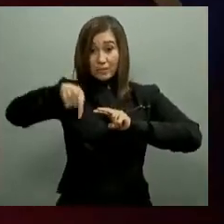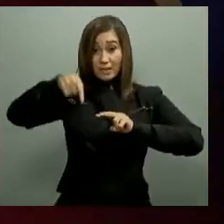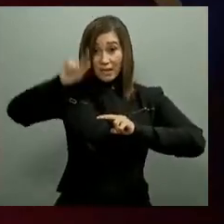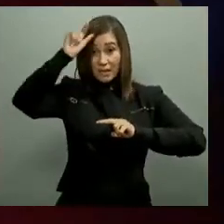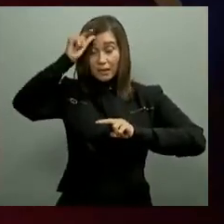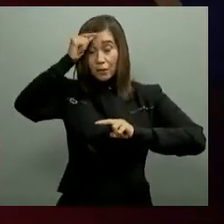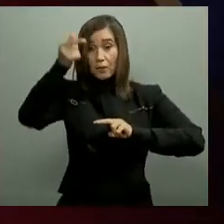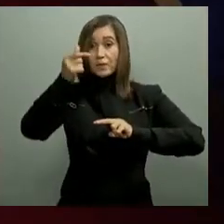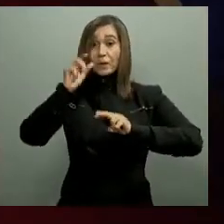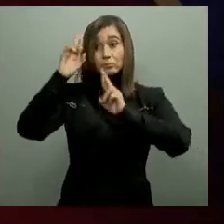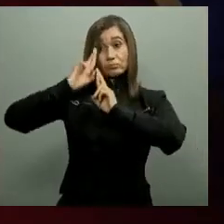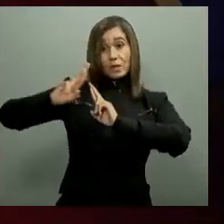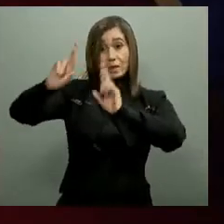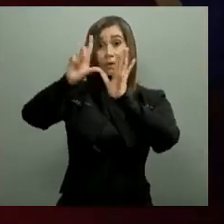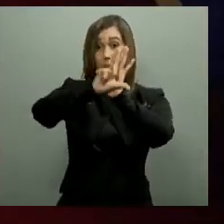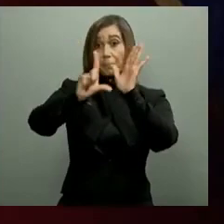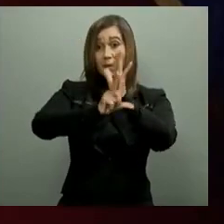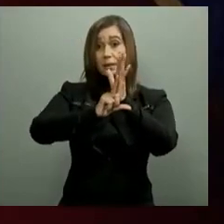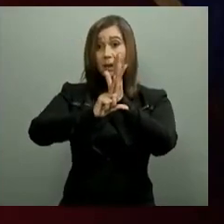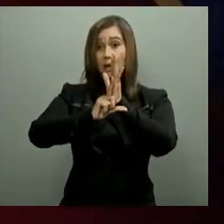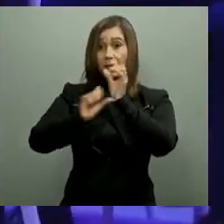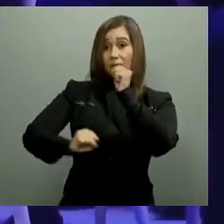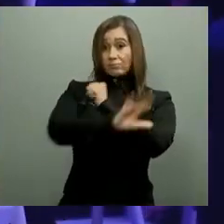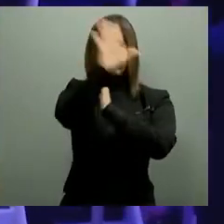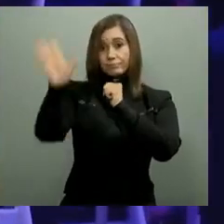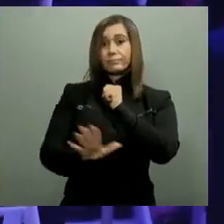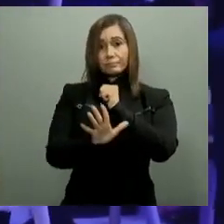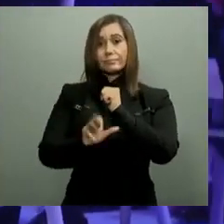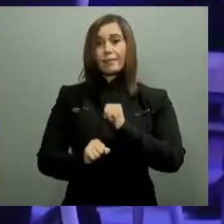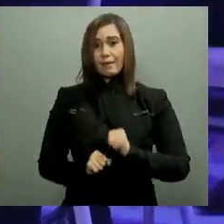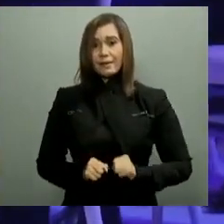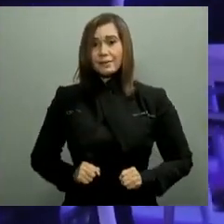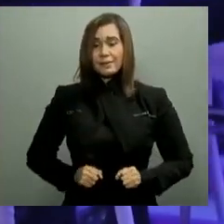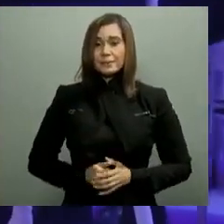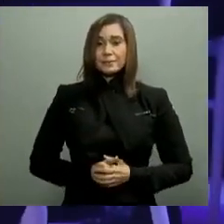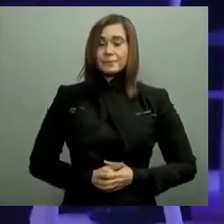marco de la ley y con transparencia.